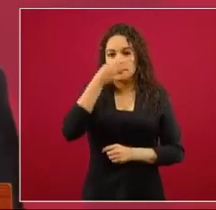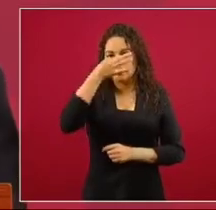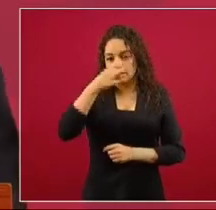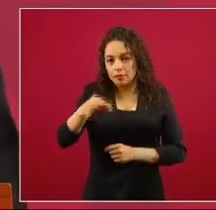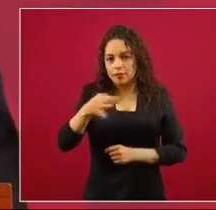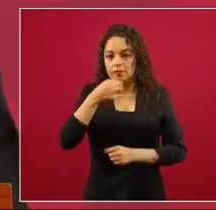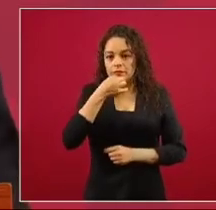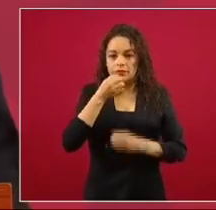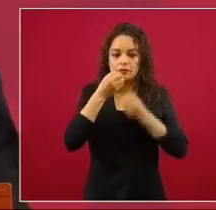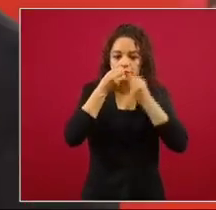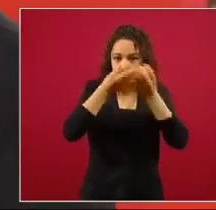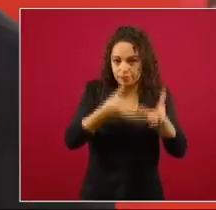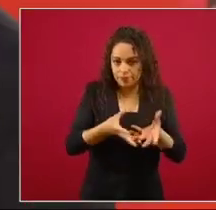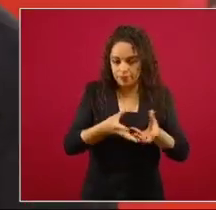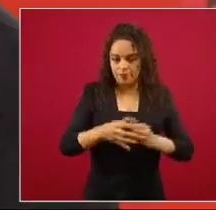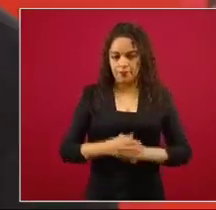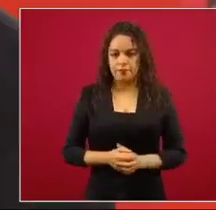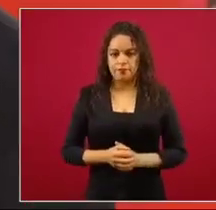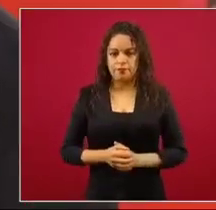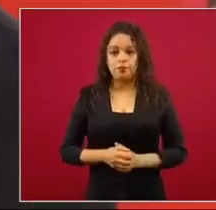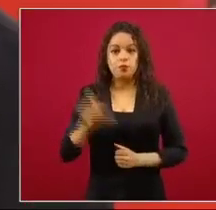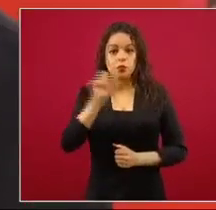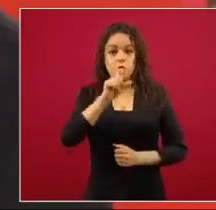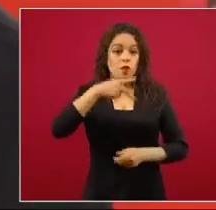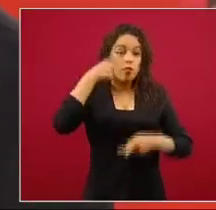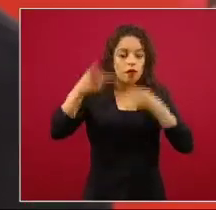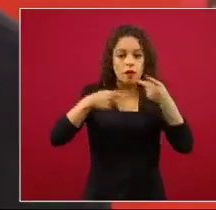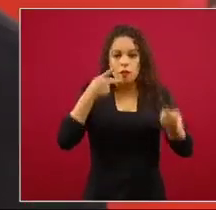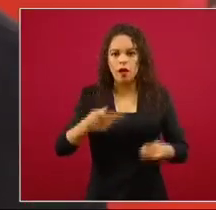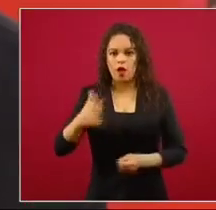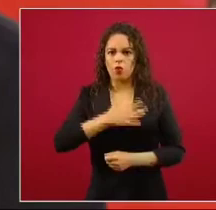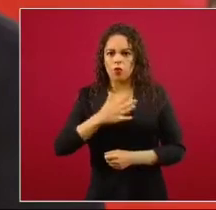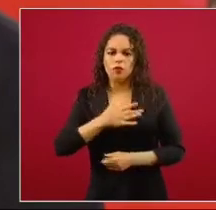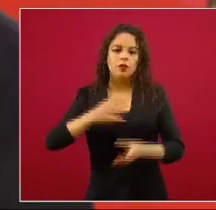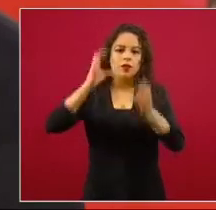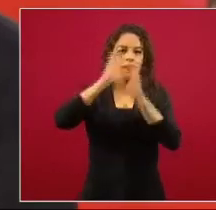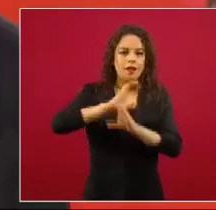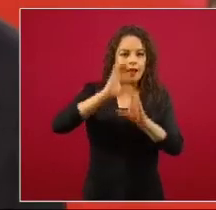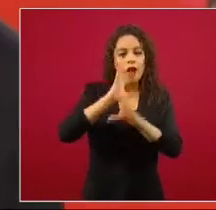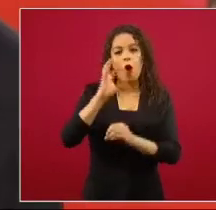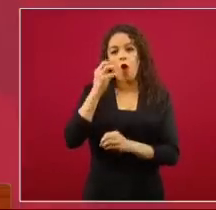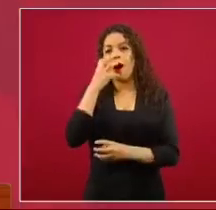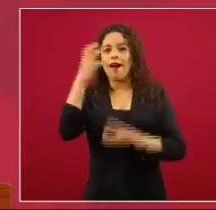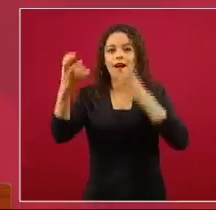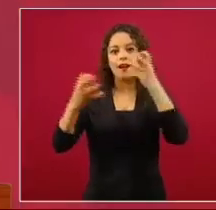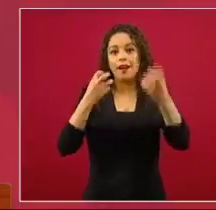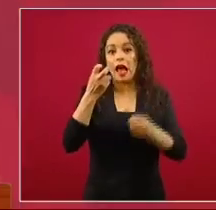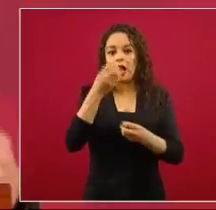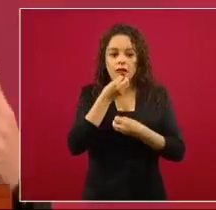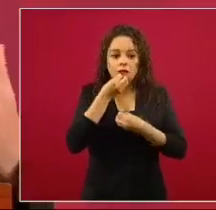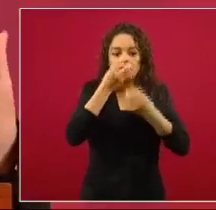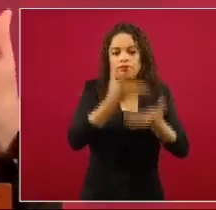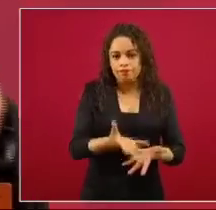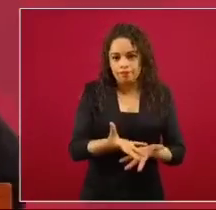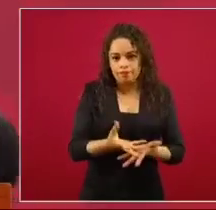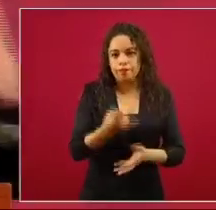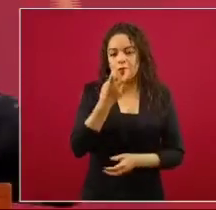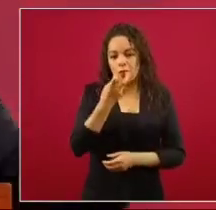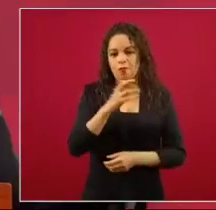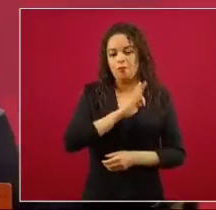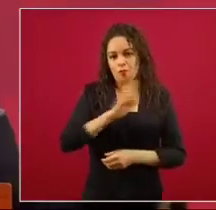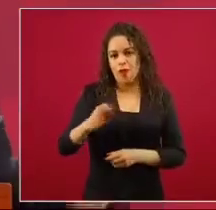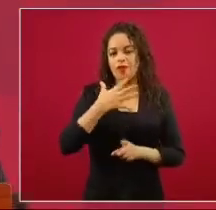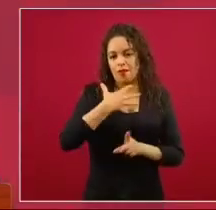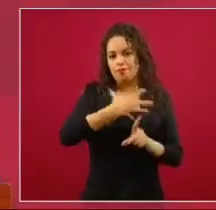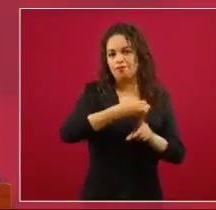parte superior de la faringe, y que se proyectan al hablar, toser, cantar, gritar, etcétera.